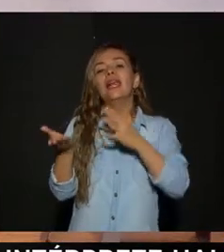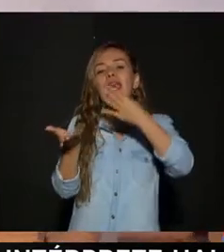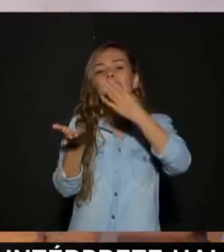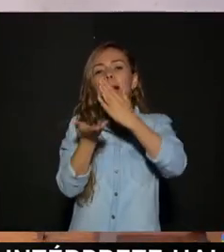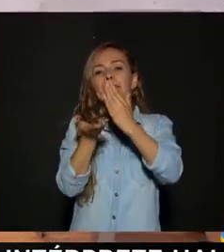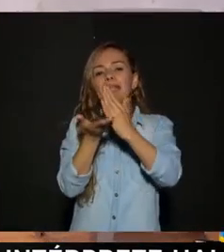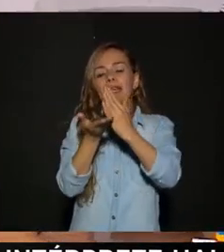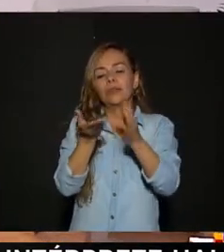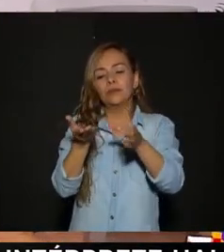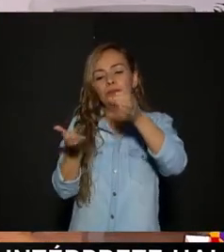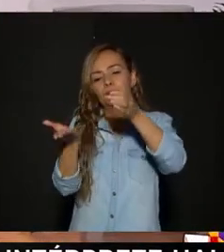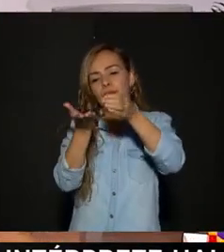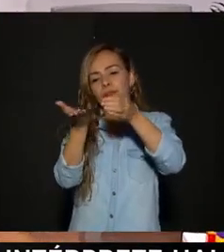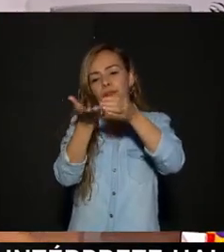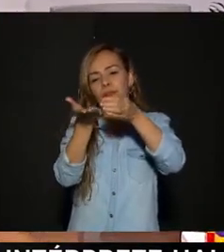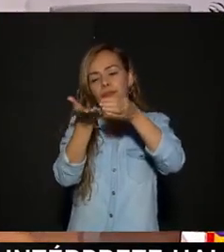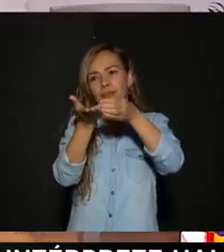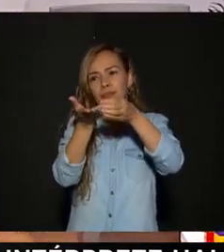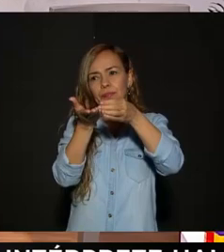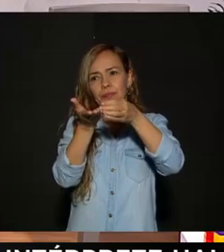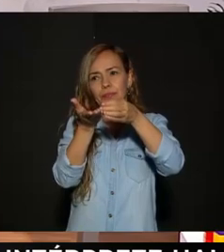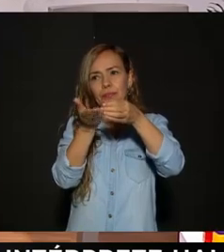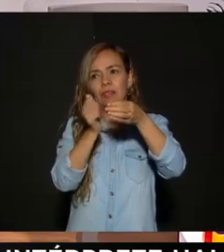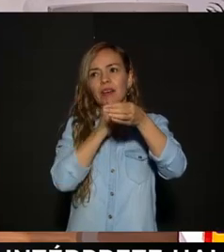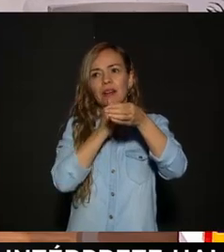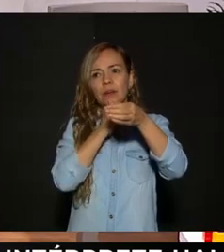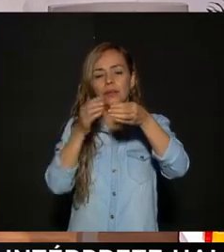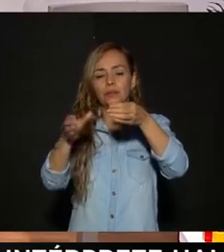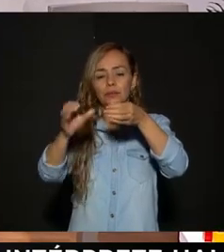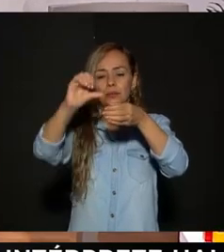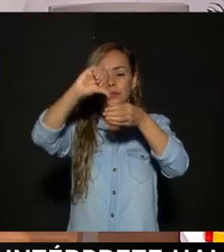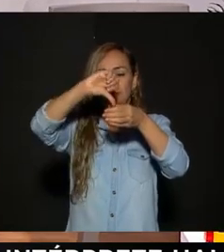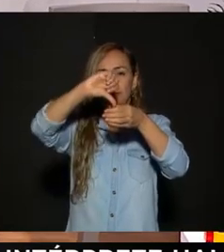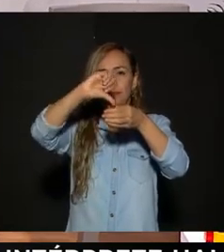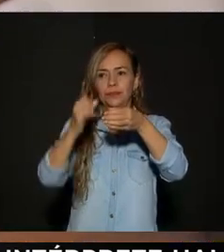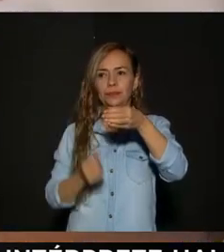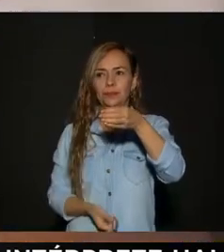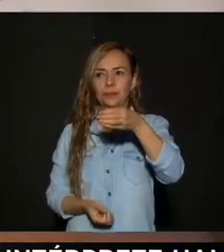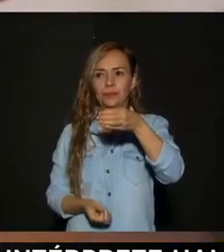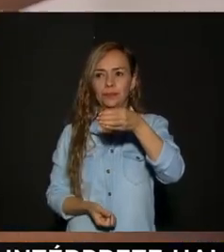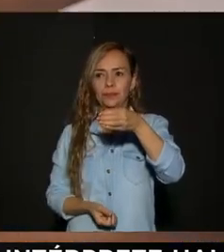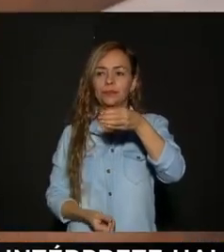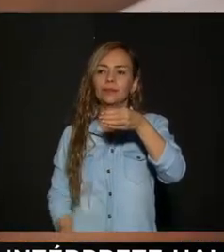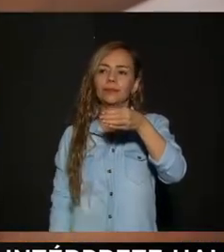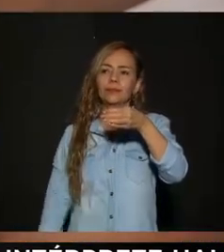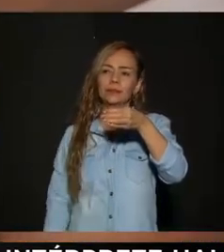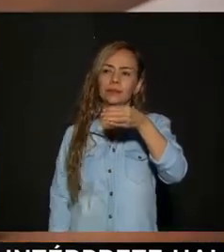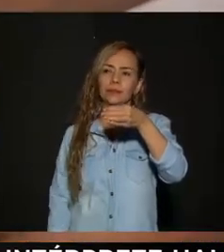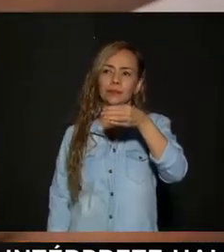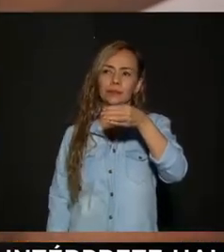favor. Pues, entonces, lo primero, téngamelo ahí yo. A la mitad, me dice cuando está a la mitad. Sí.